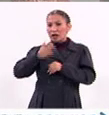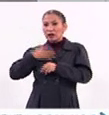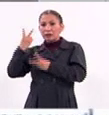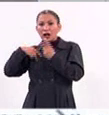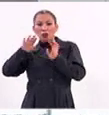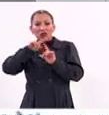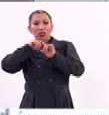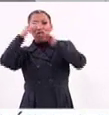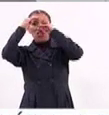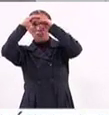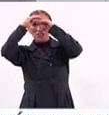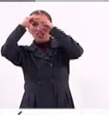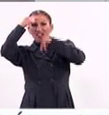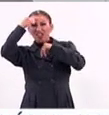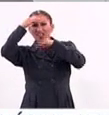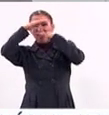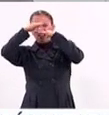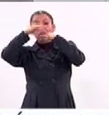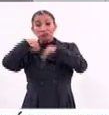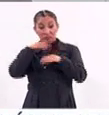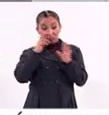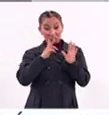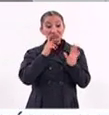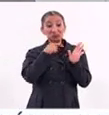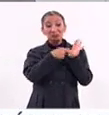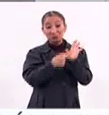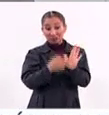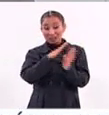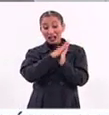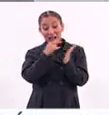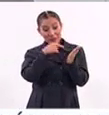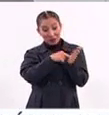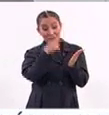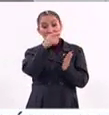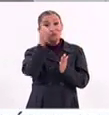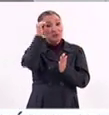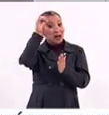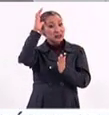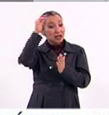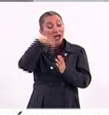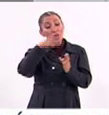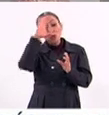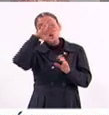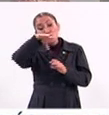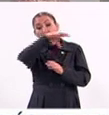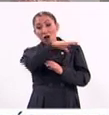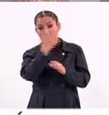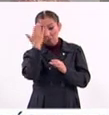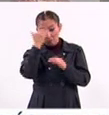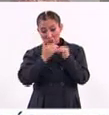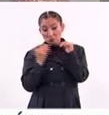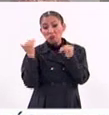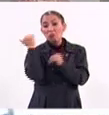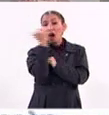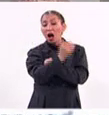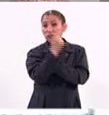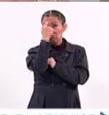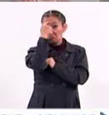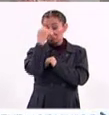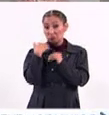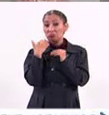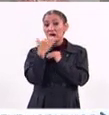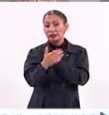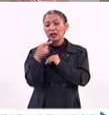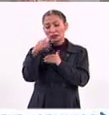que llegaron, ¿no? Pues es lo que nos está demostrando con este librito. Este librito tiene